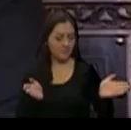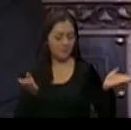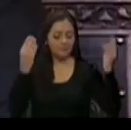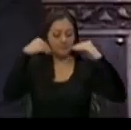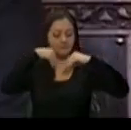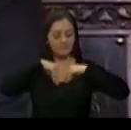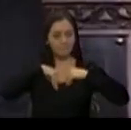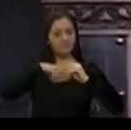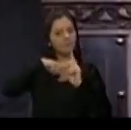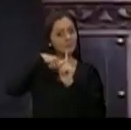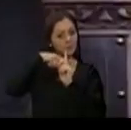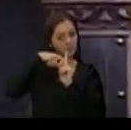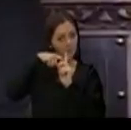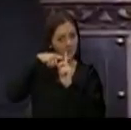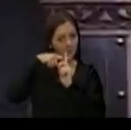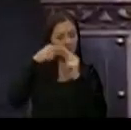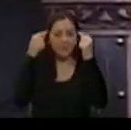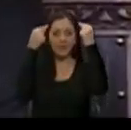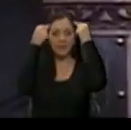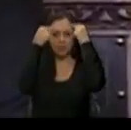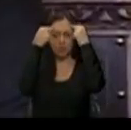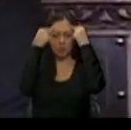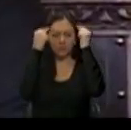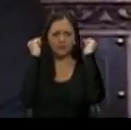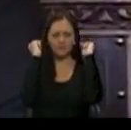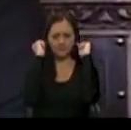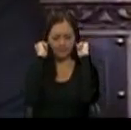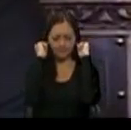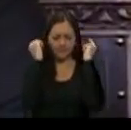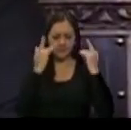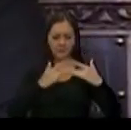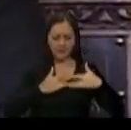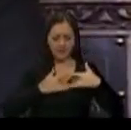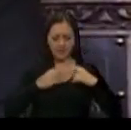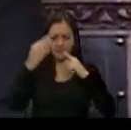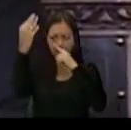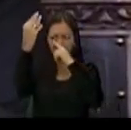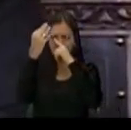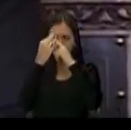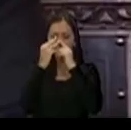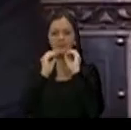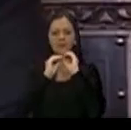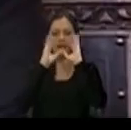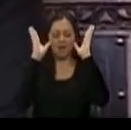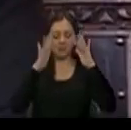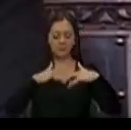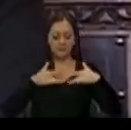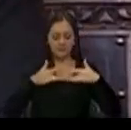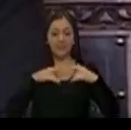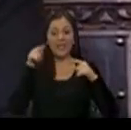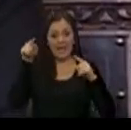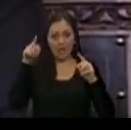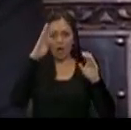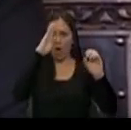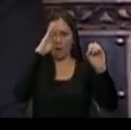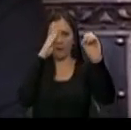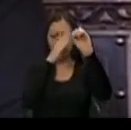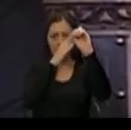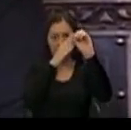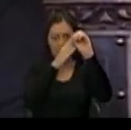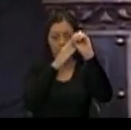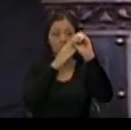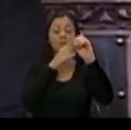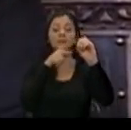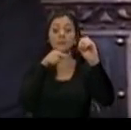y cuál es el mensaje que nos trae. Esa es la finalidad. Alrededor, con el apoyo de las